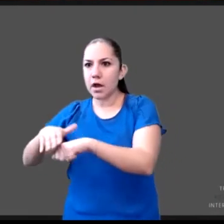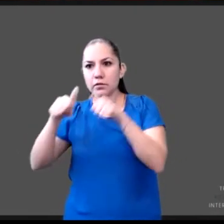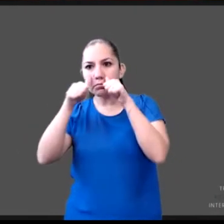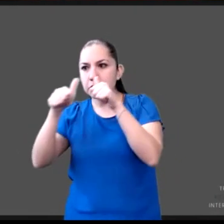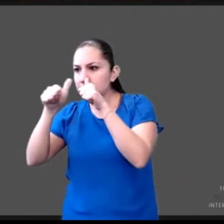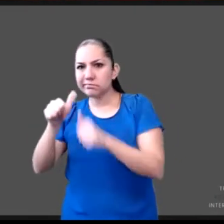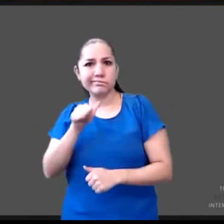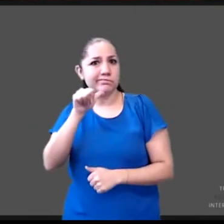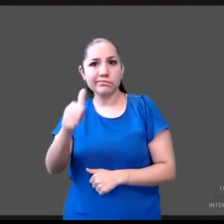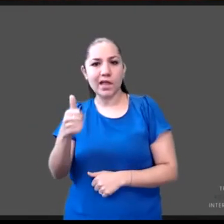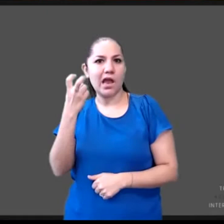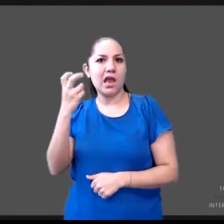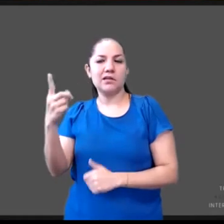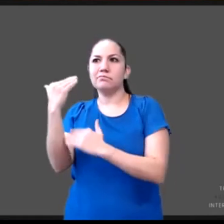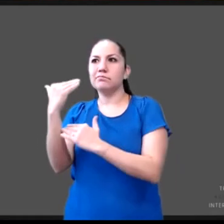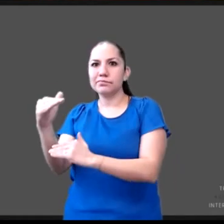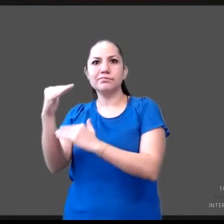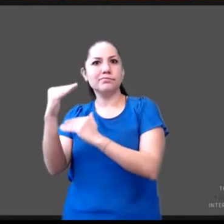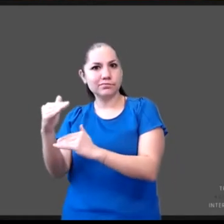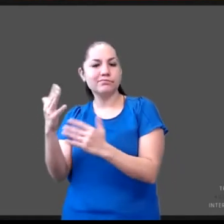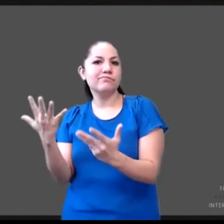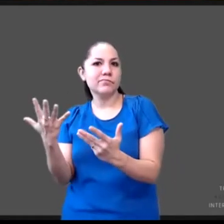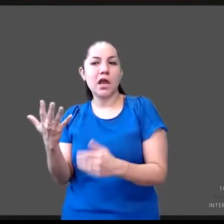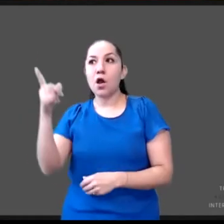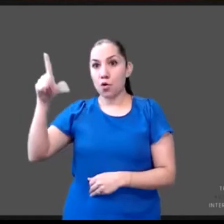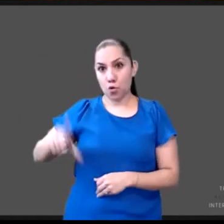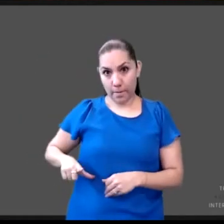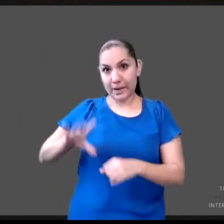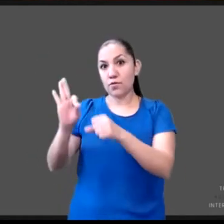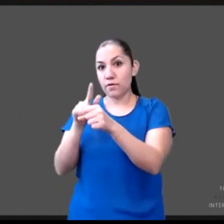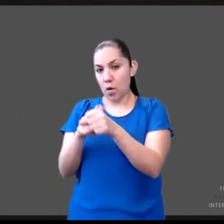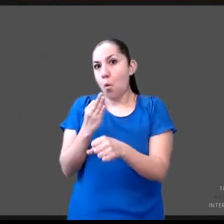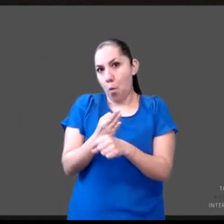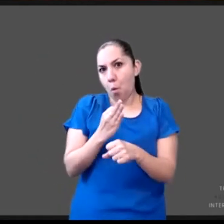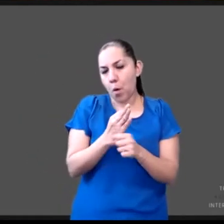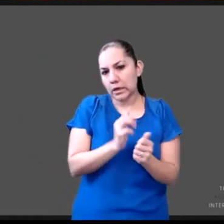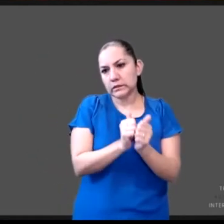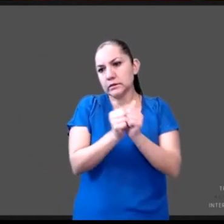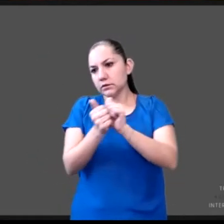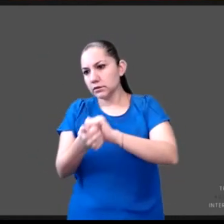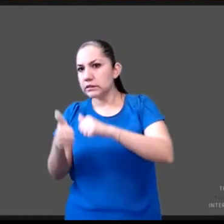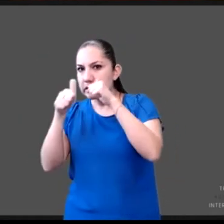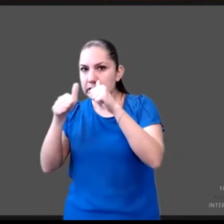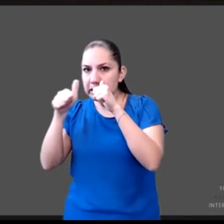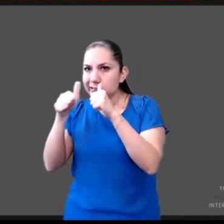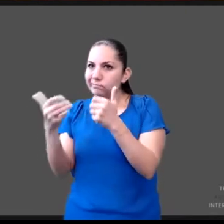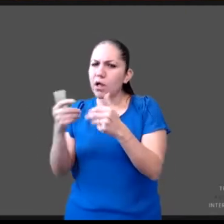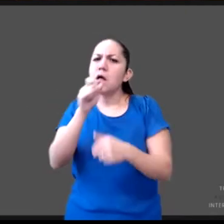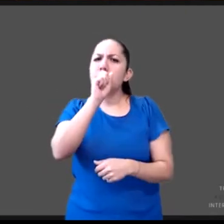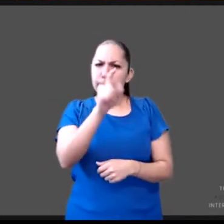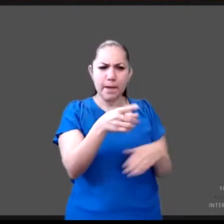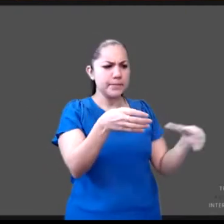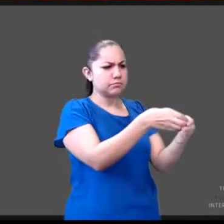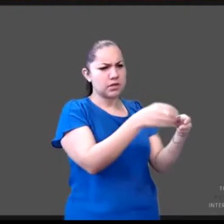impulsado desde las autoridades federales y tenemos también preocupación del sector privado, pero tenemos muy